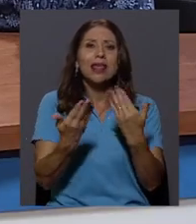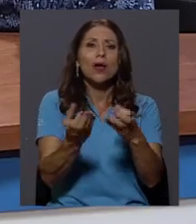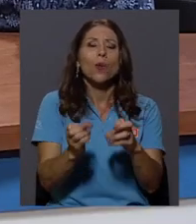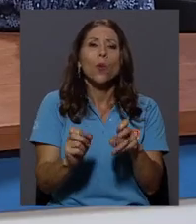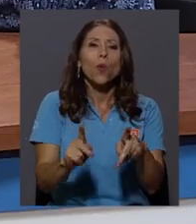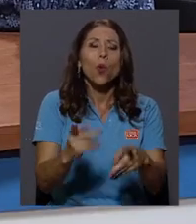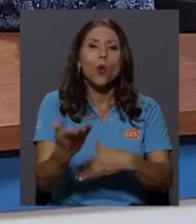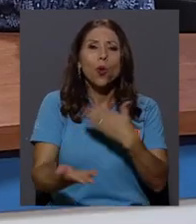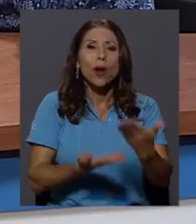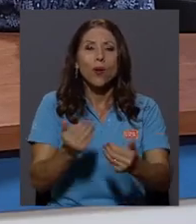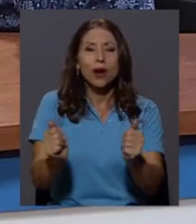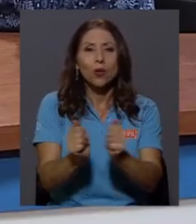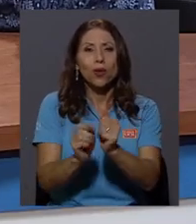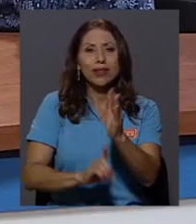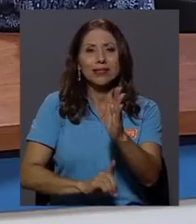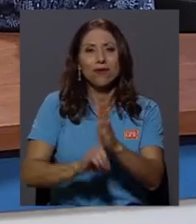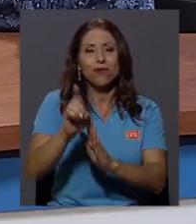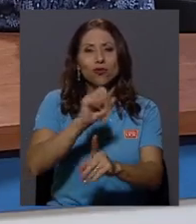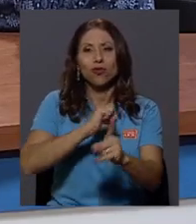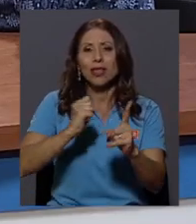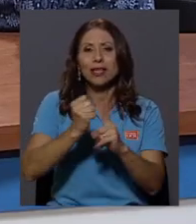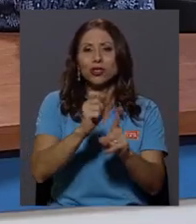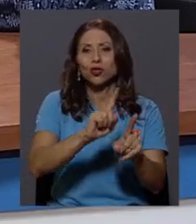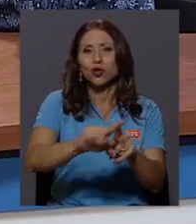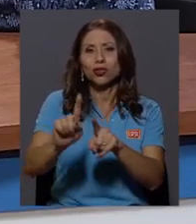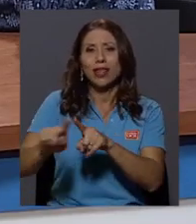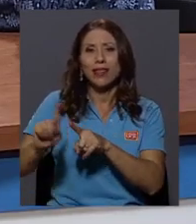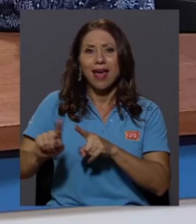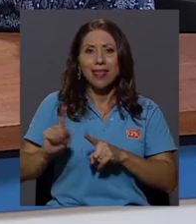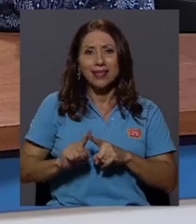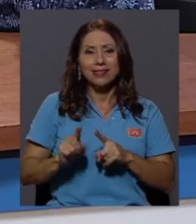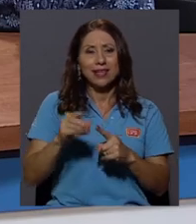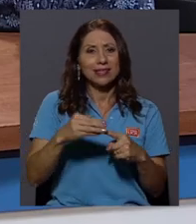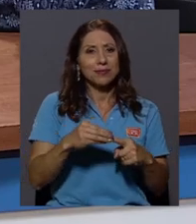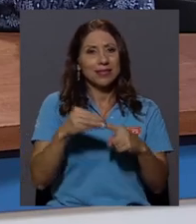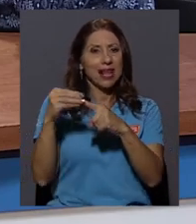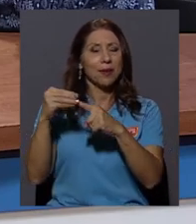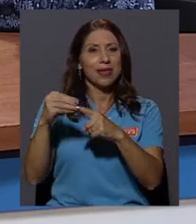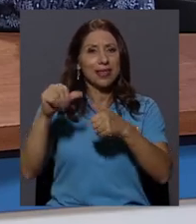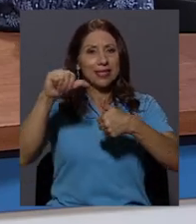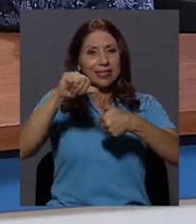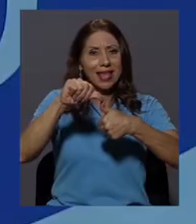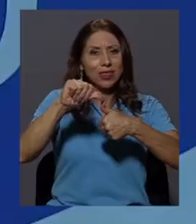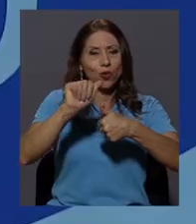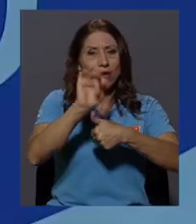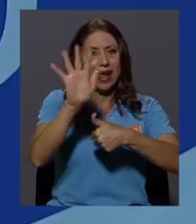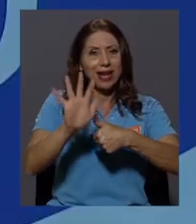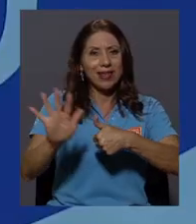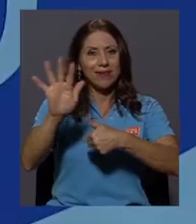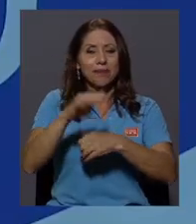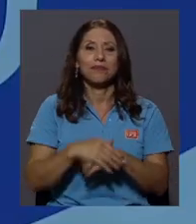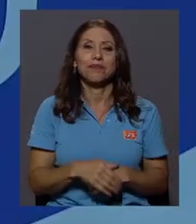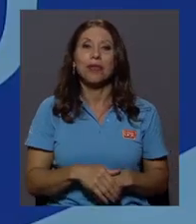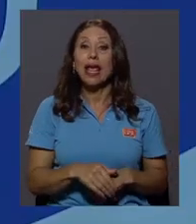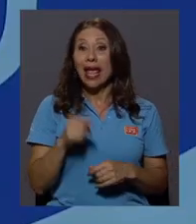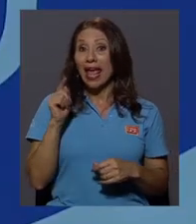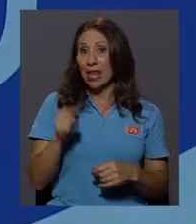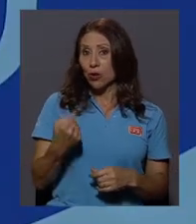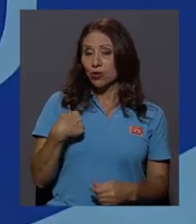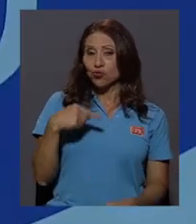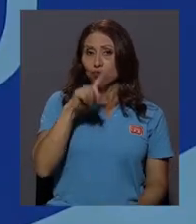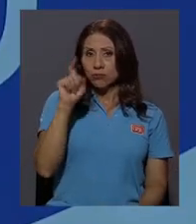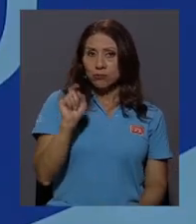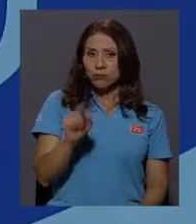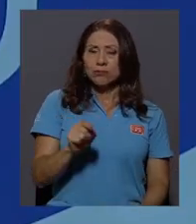colaborar con el desarrollo de estas sociedades especialmente centro y caribe y precisamente eso era mi siguiente pregunta